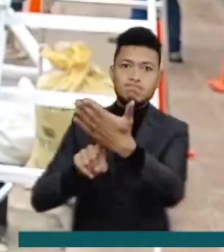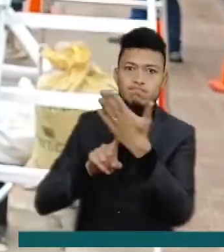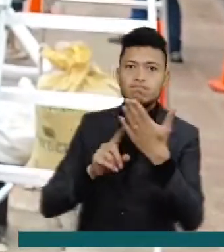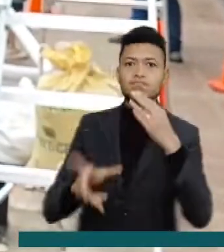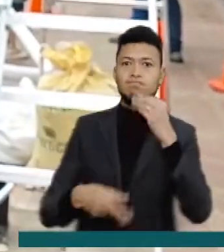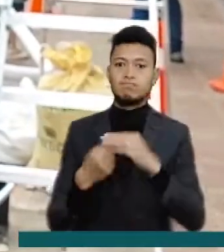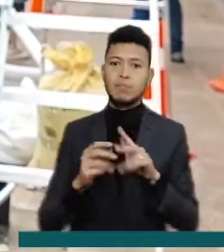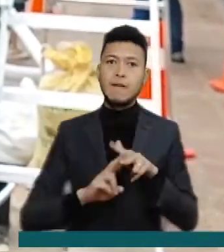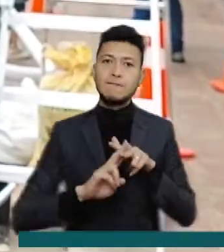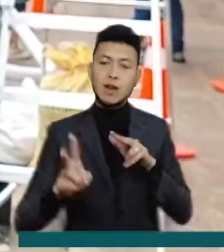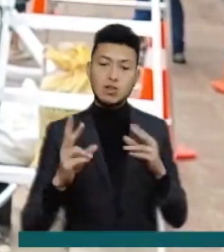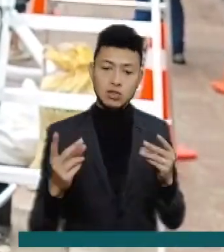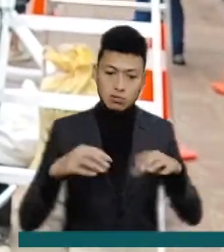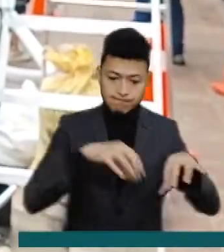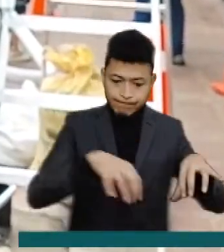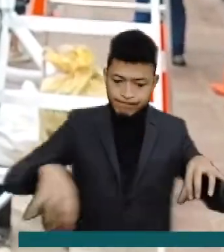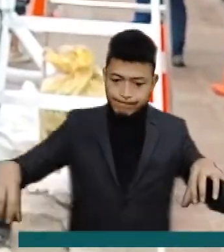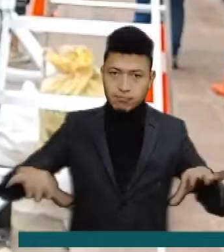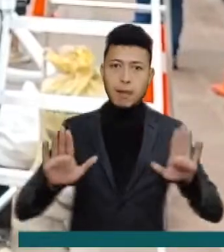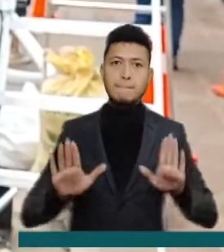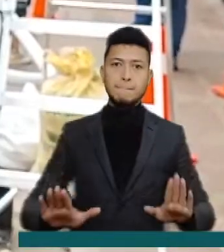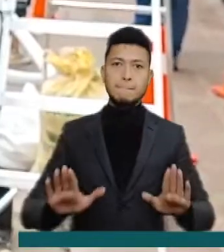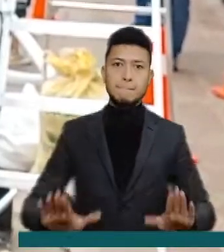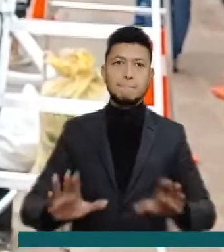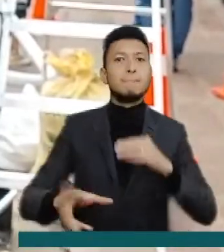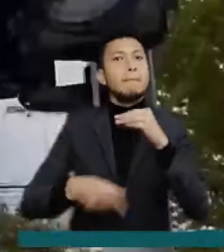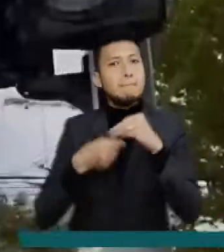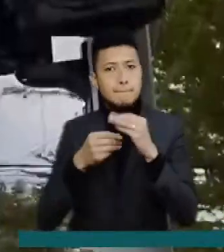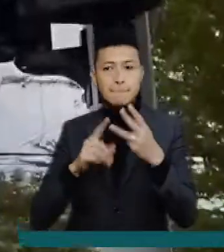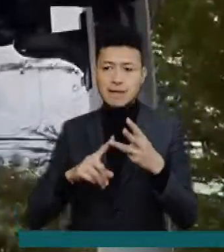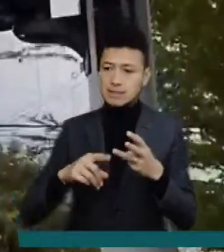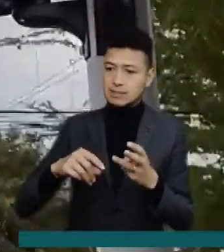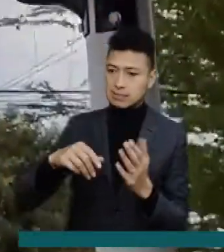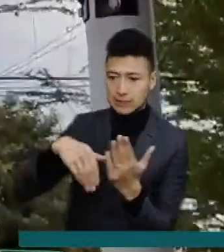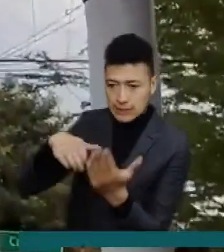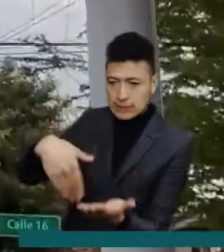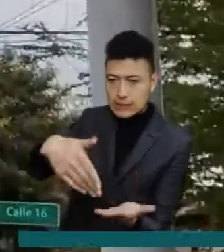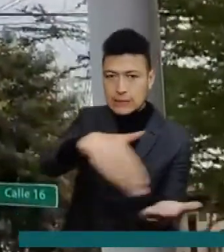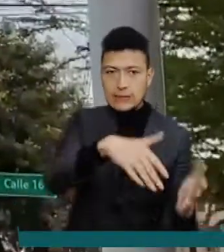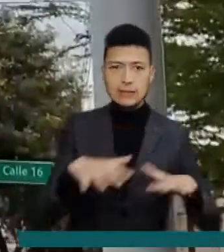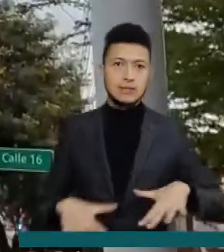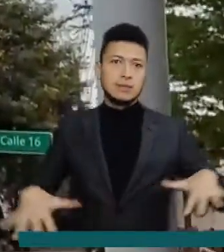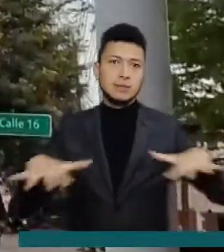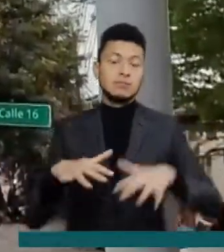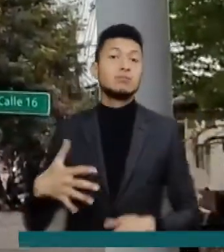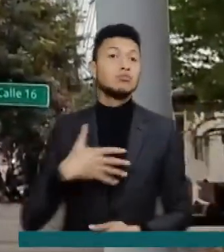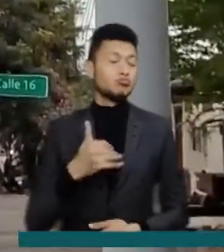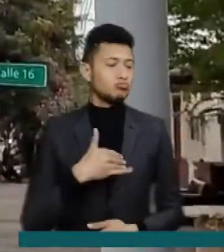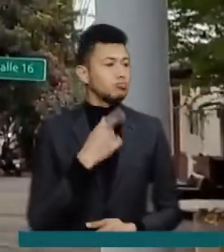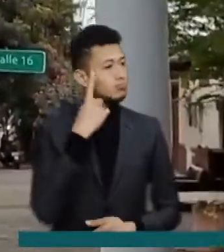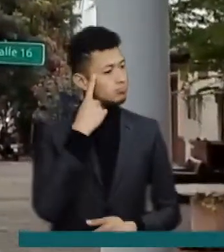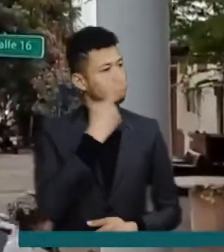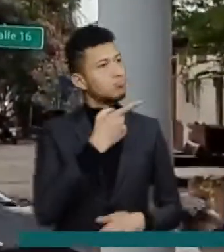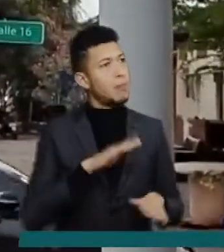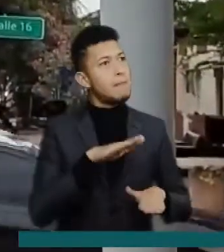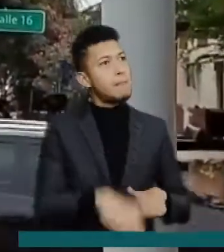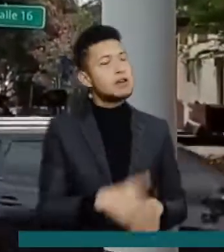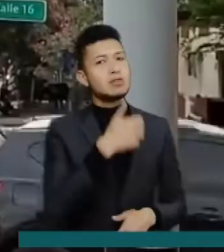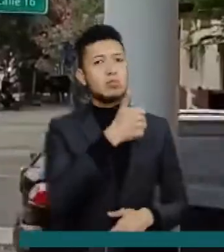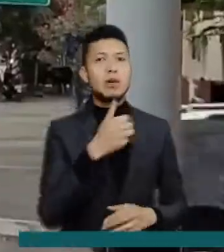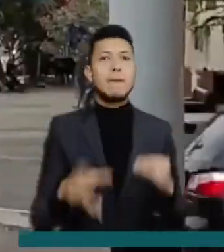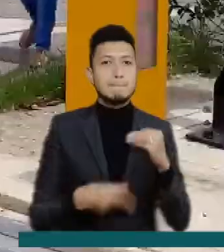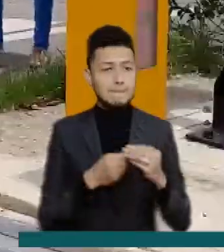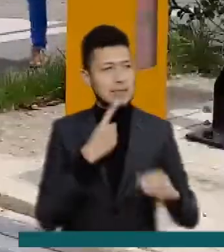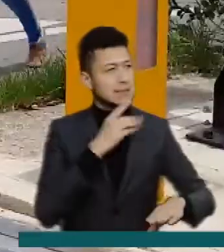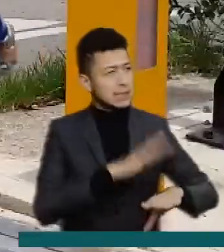de velocidad y la demarcación para varios sectores. Los habitantes de Yopal celebran la medida como un primer paso, pero piden no solo a